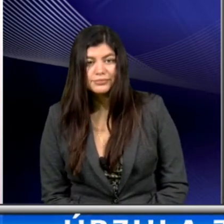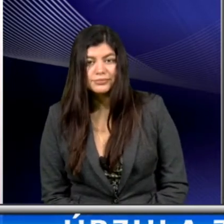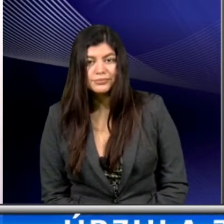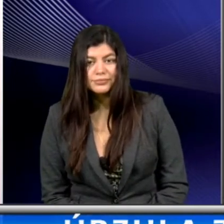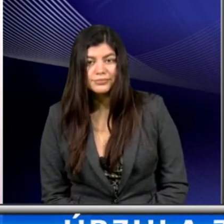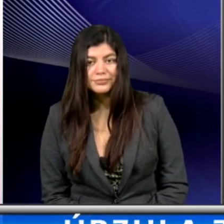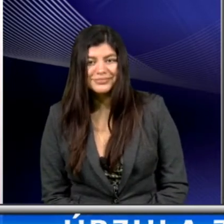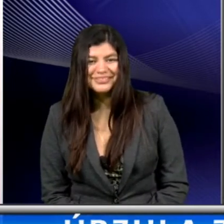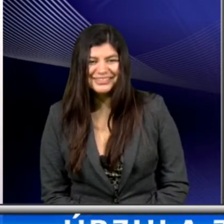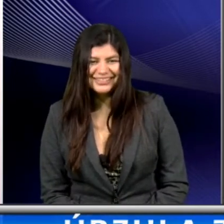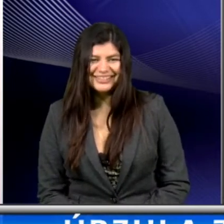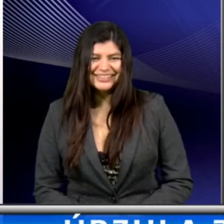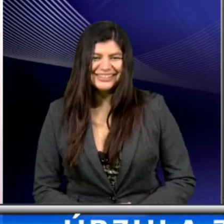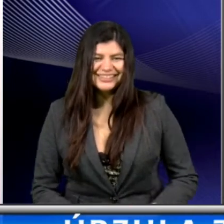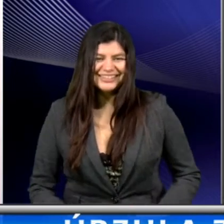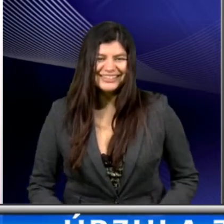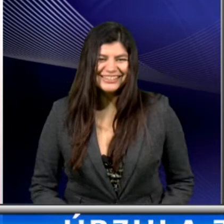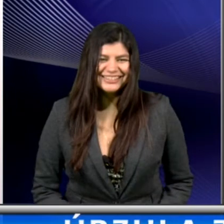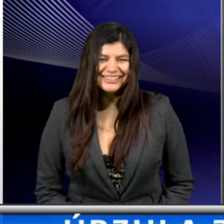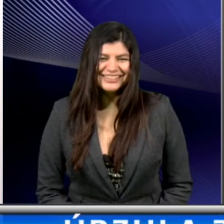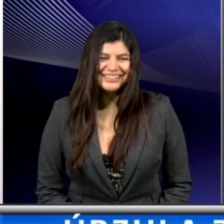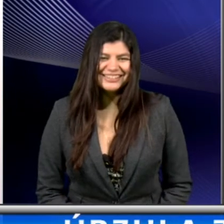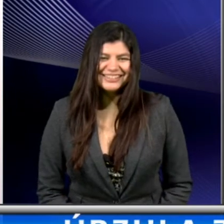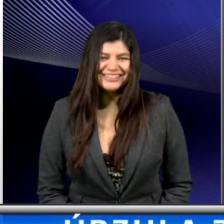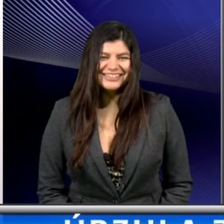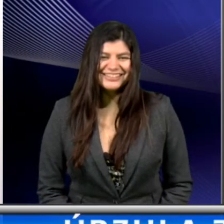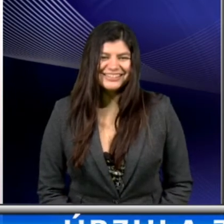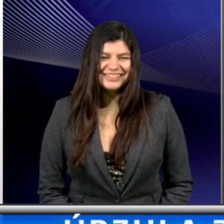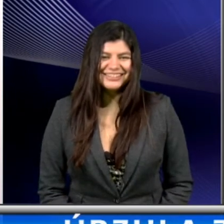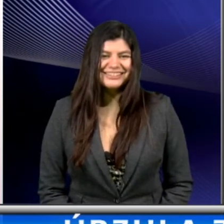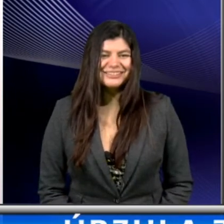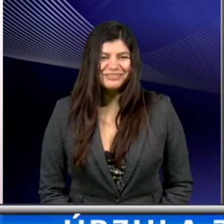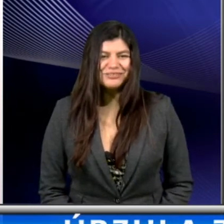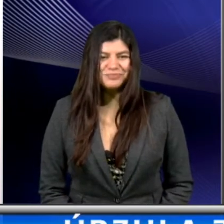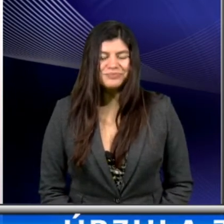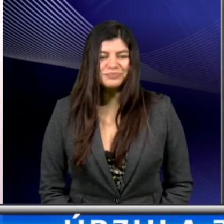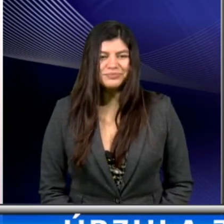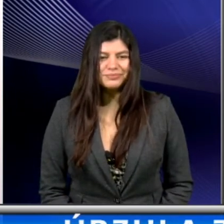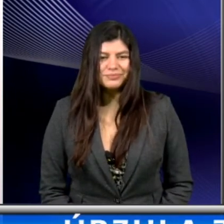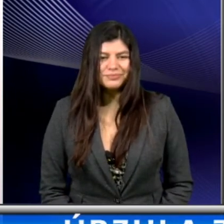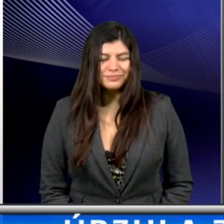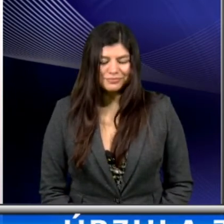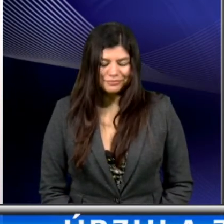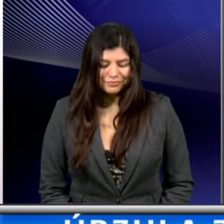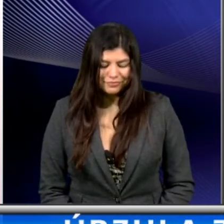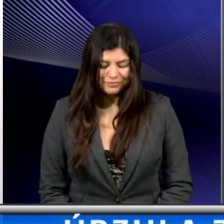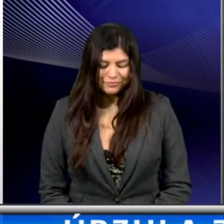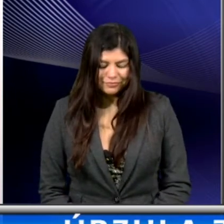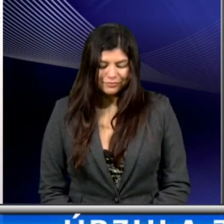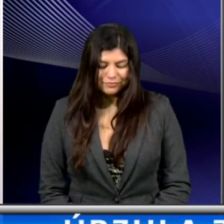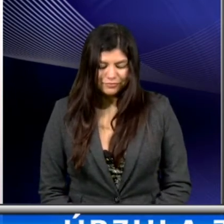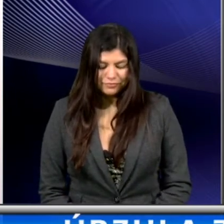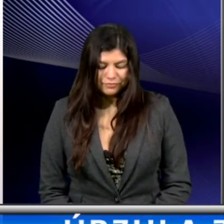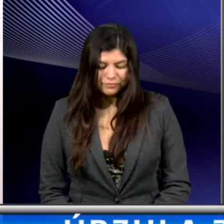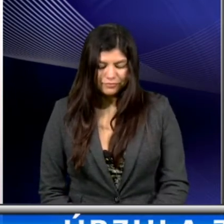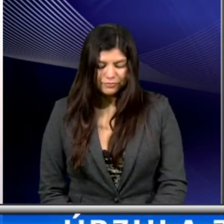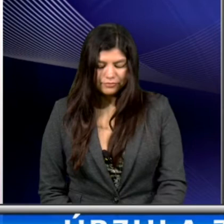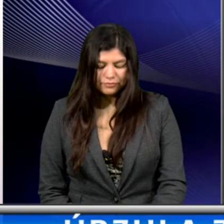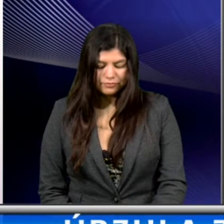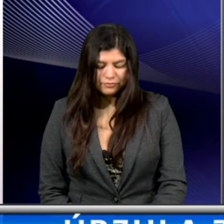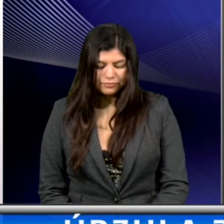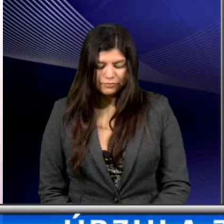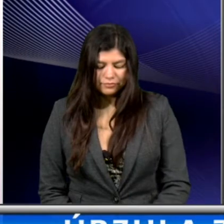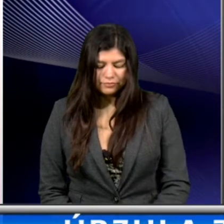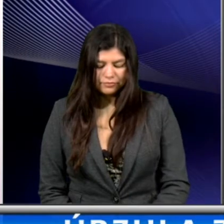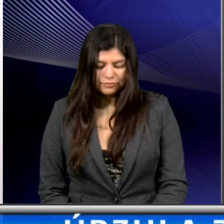éramos jóvenes o adolescentes, ¿cierto? No existía esta normalización del consumo de, como decía